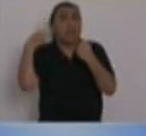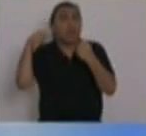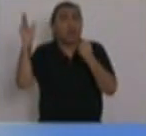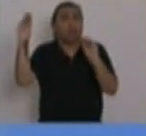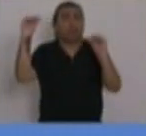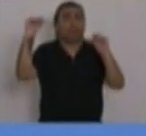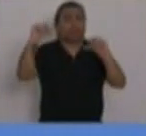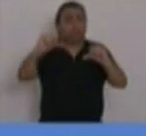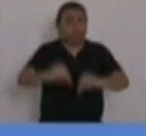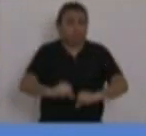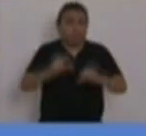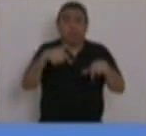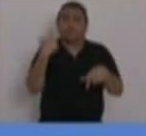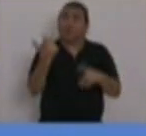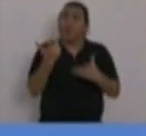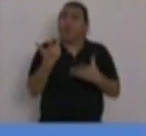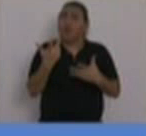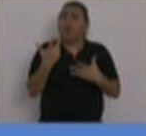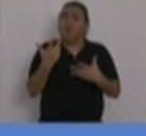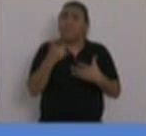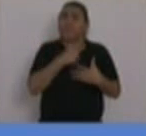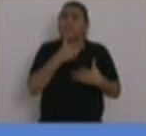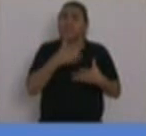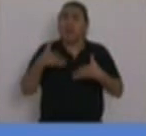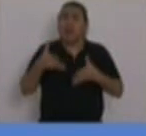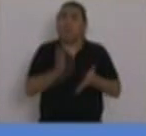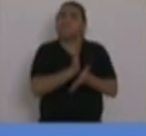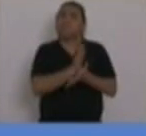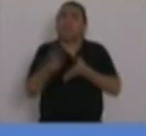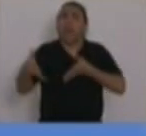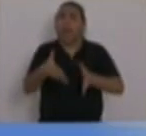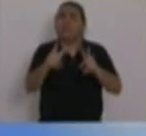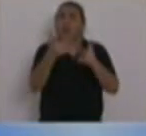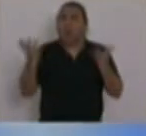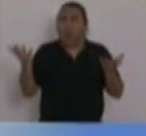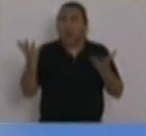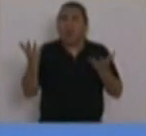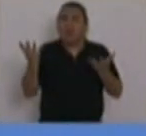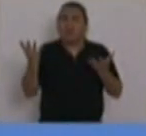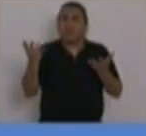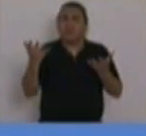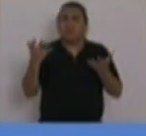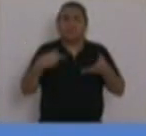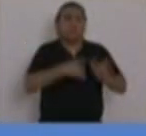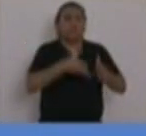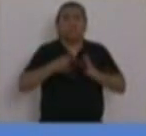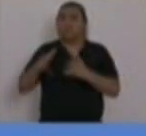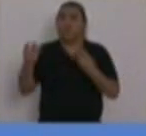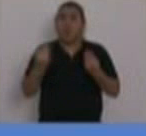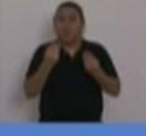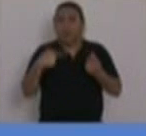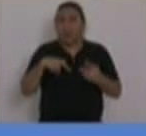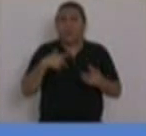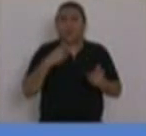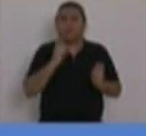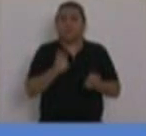discúlpeme, pero la cancelación de la plata al Fondo Monetario Internacional no fue desendeudarse porque canceló